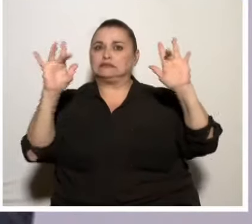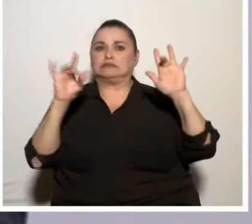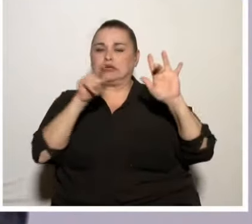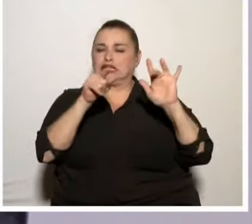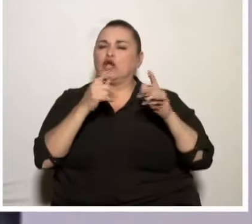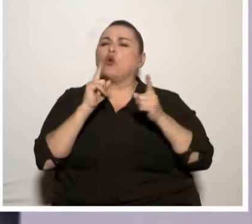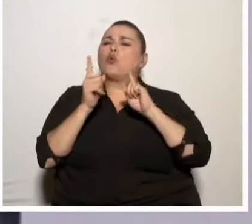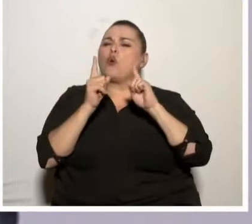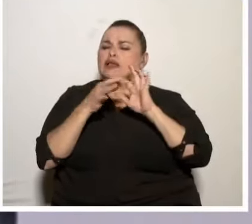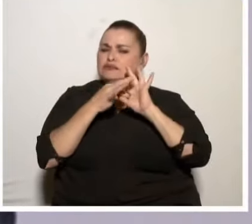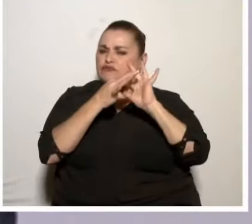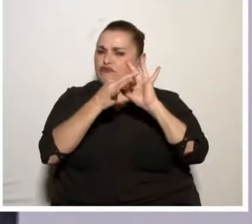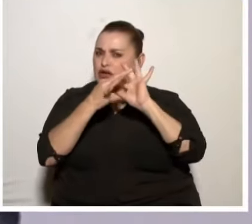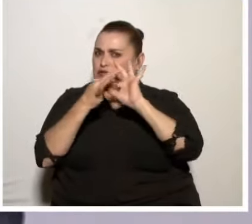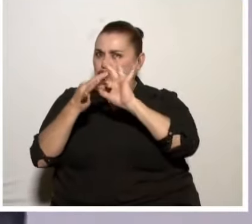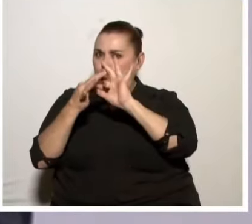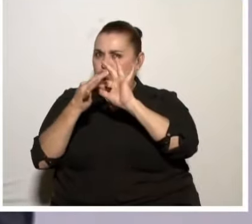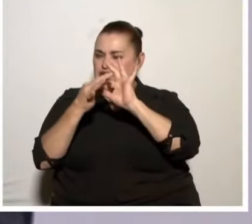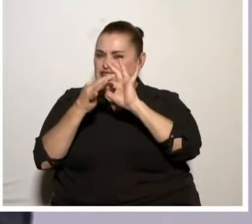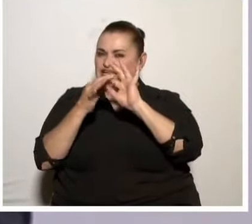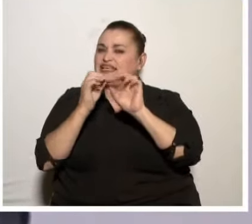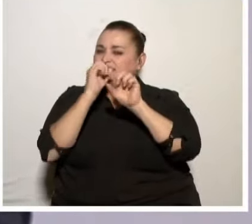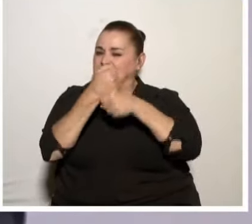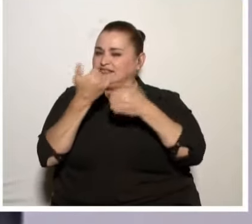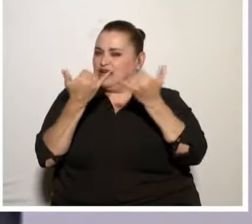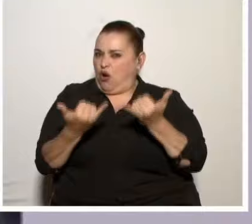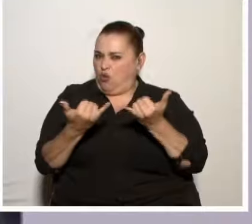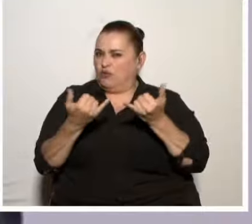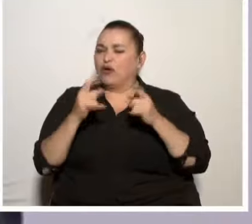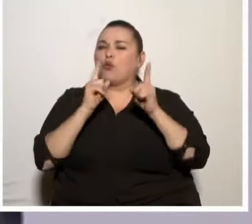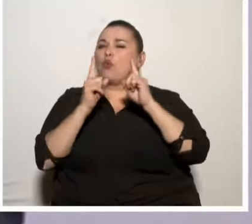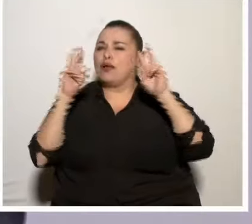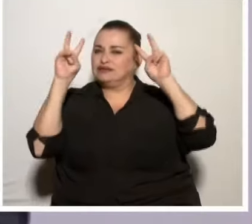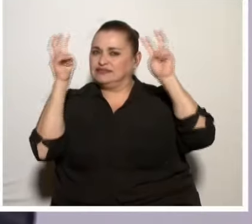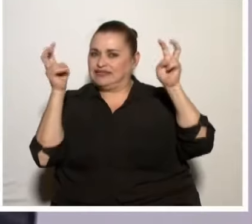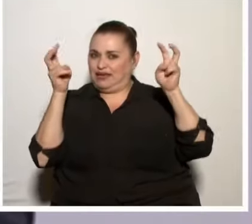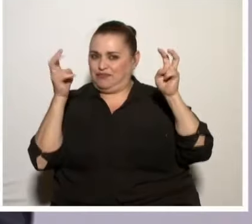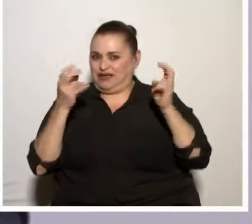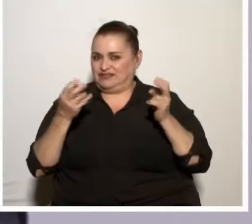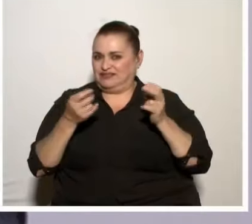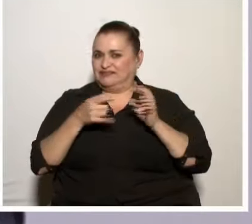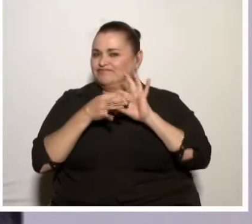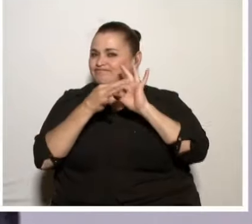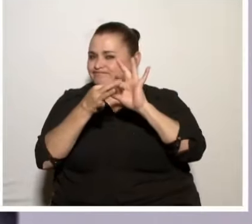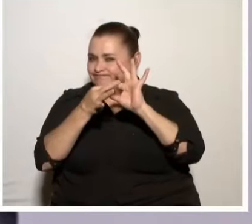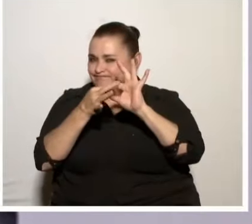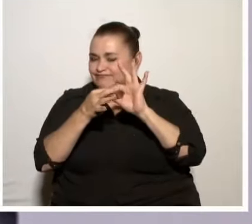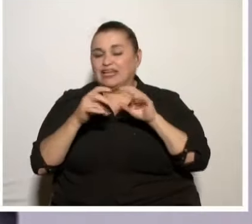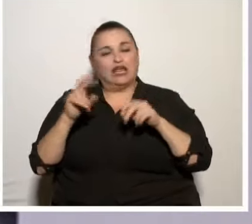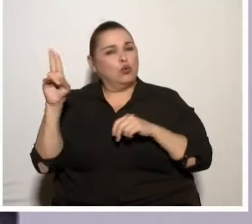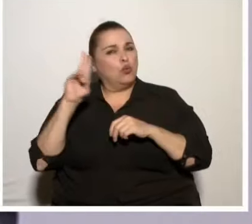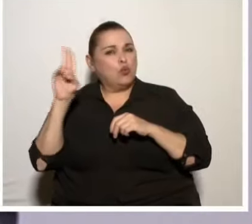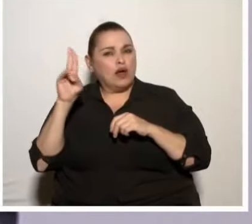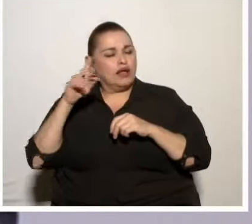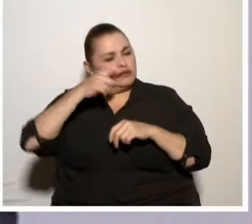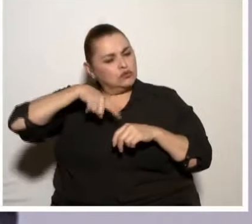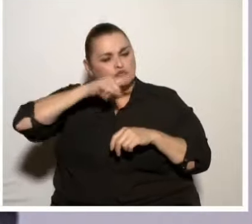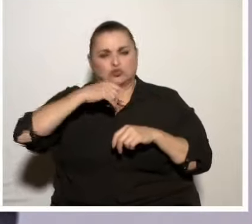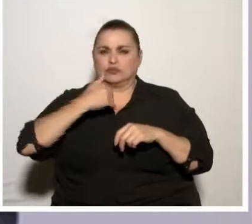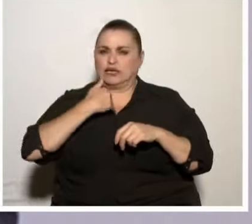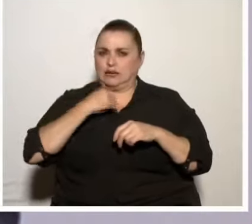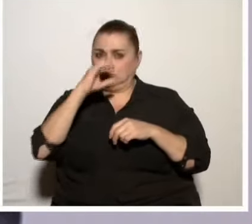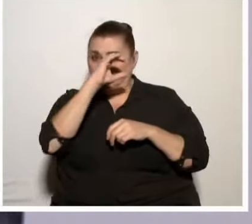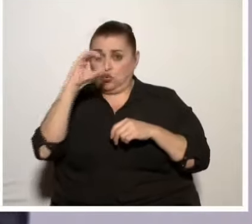esas relaciones que se están dando y sobre qué temas se están dando. Es urgente que tengamos nosotros en Costa